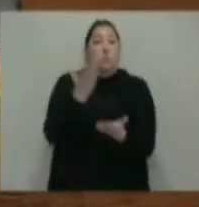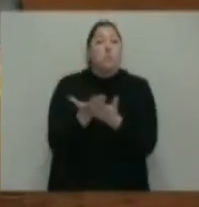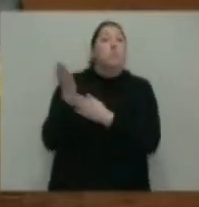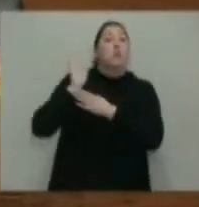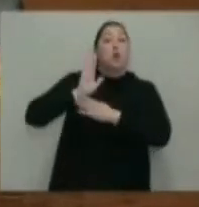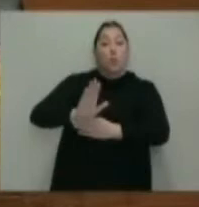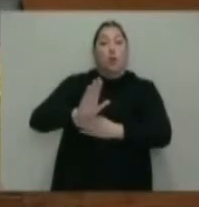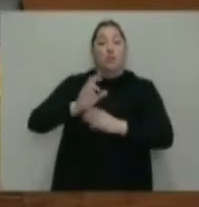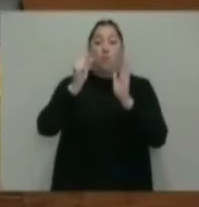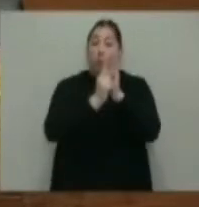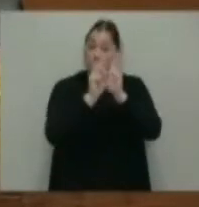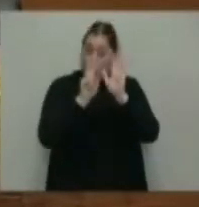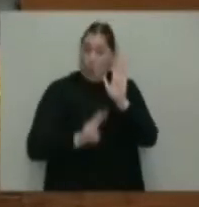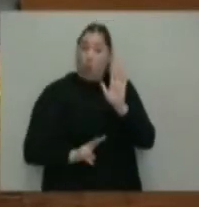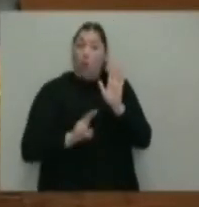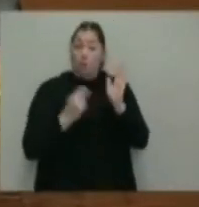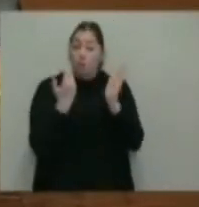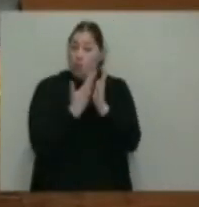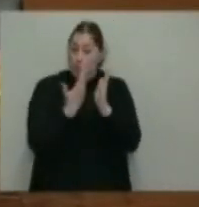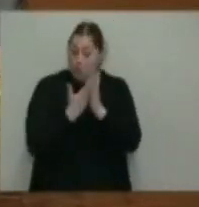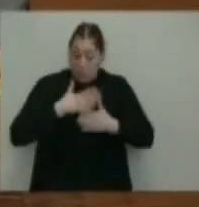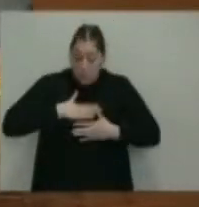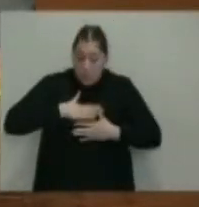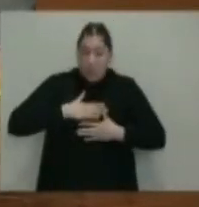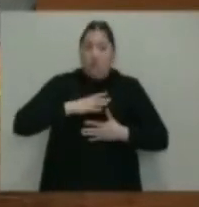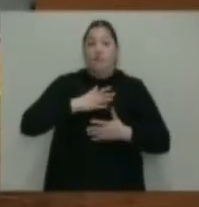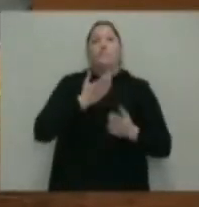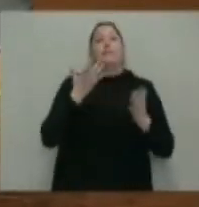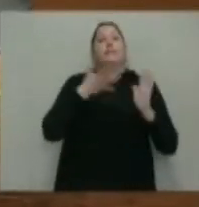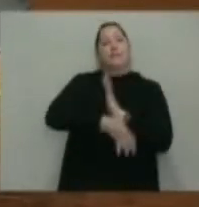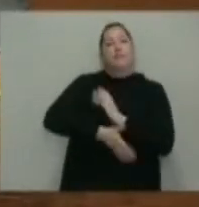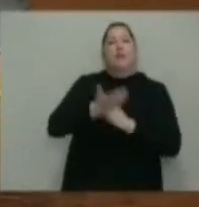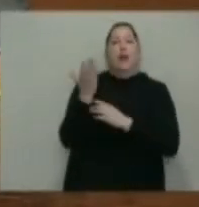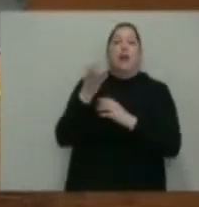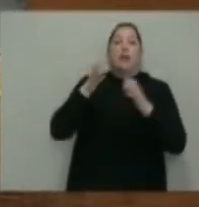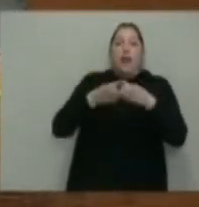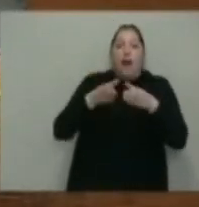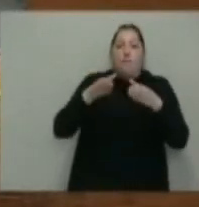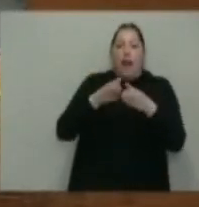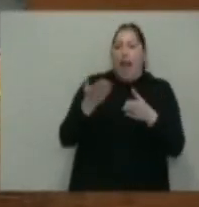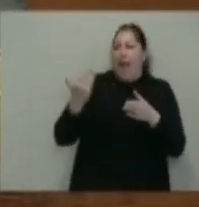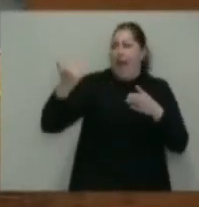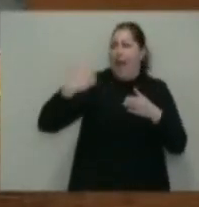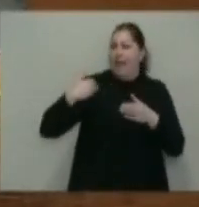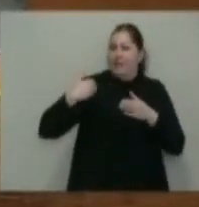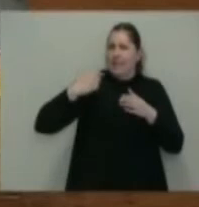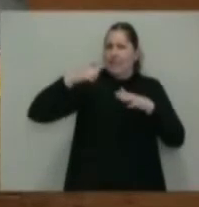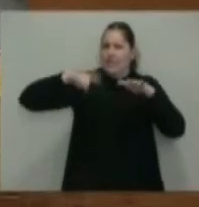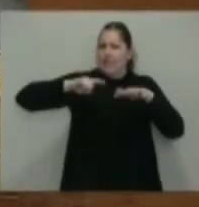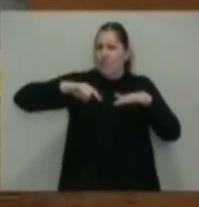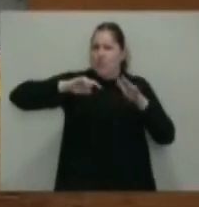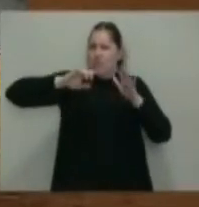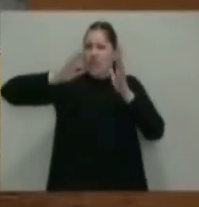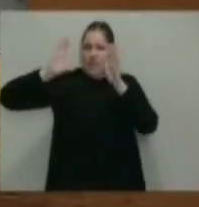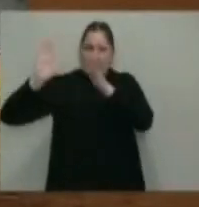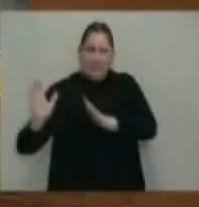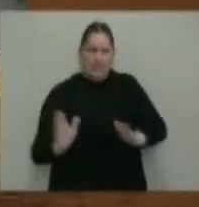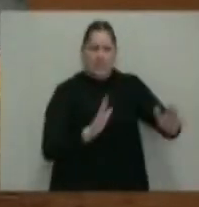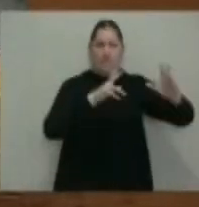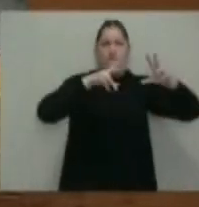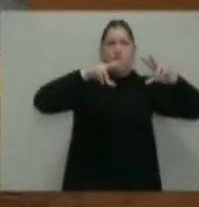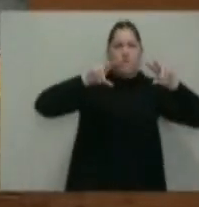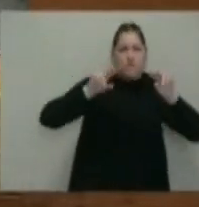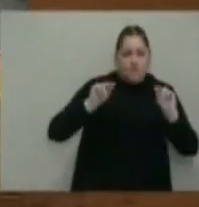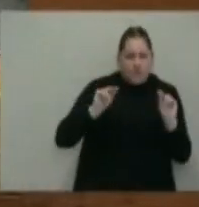segundo punto de nuestra proposición, y es que se presente en esta Cámara y antes de que finalice el primer semestre del año, nos parece que es un